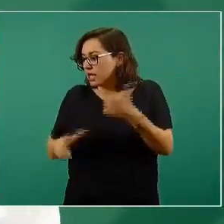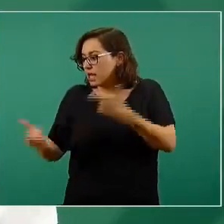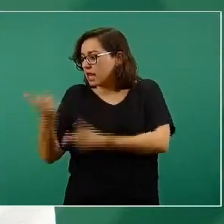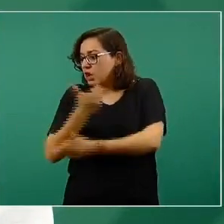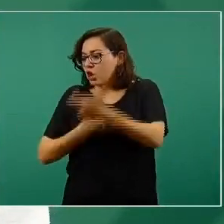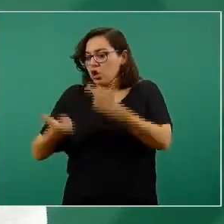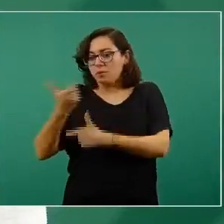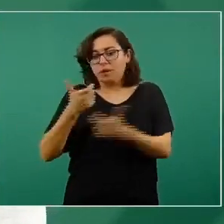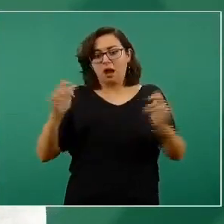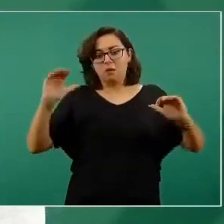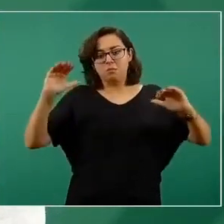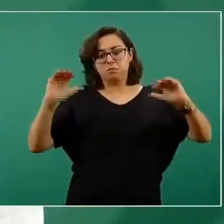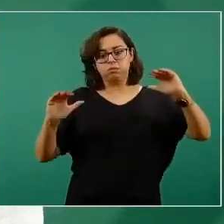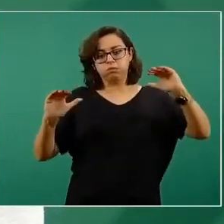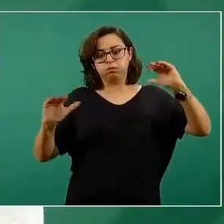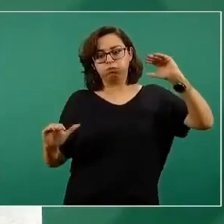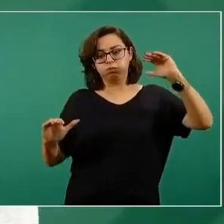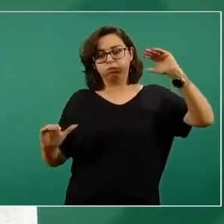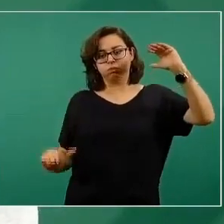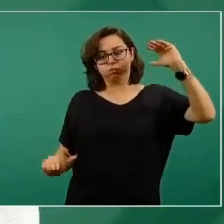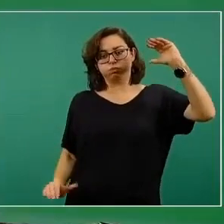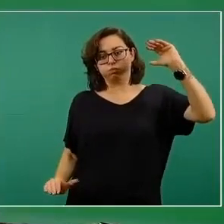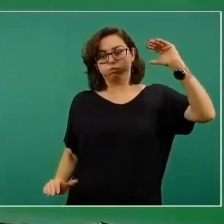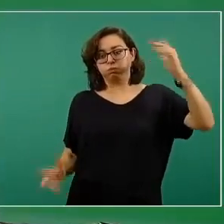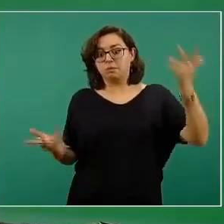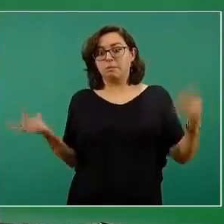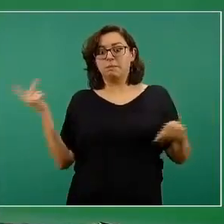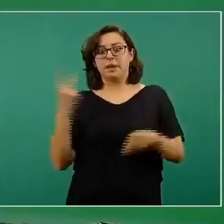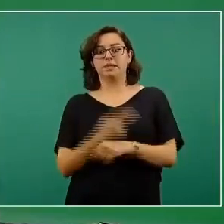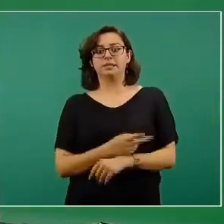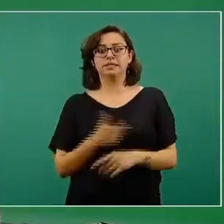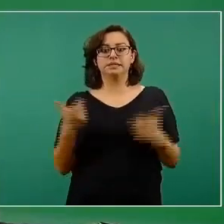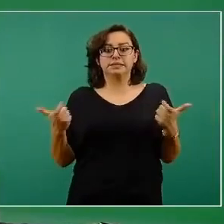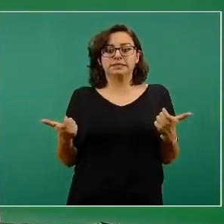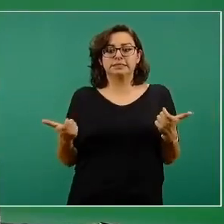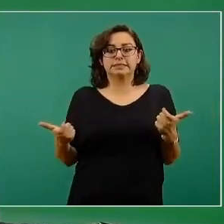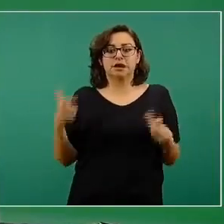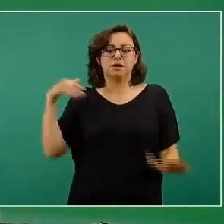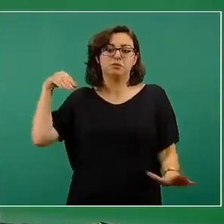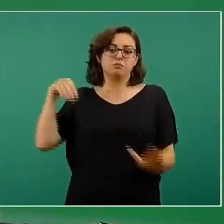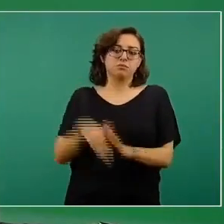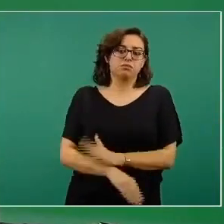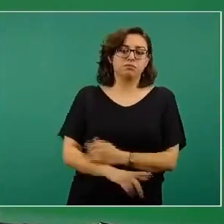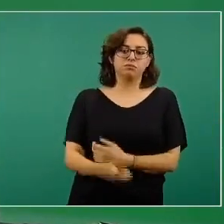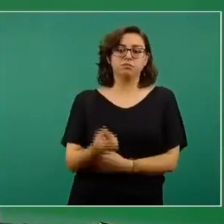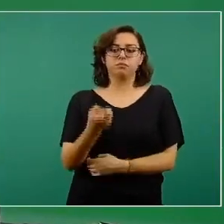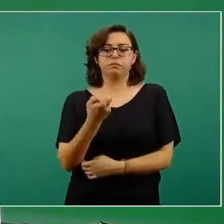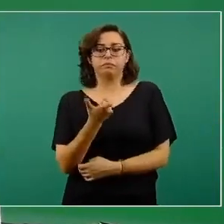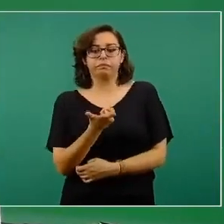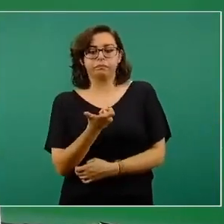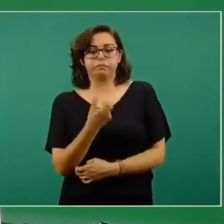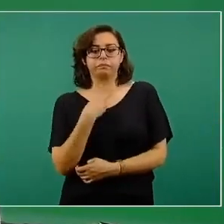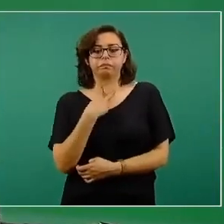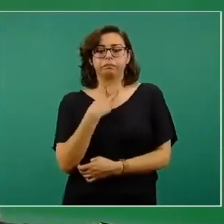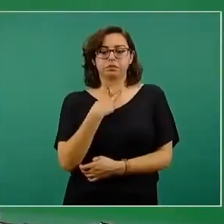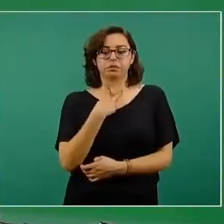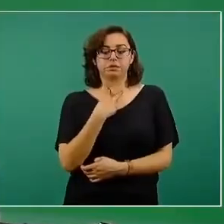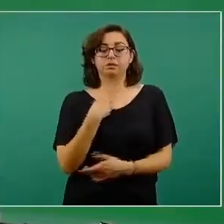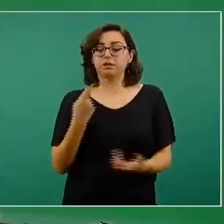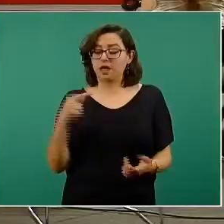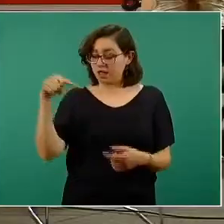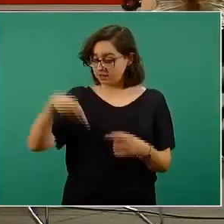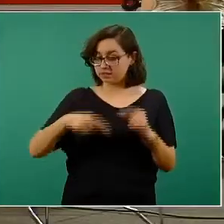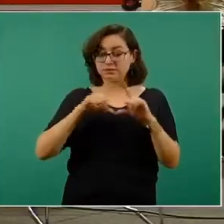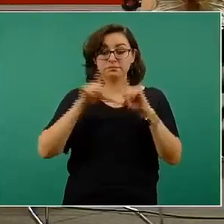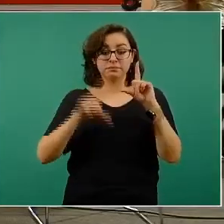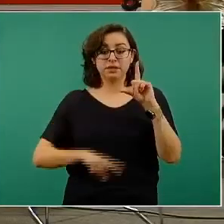puede causar, desde luego, una alteración muy importante de la economía, insisto, en México y en el mundo. Una parte muy